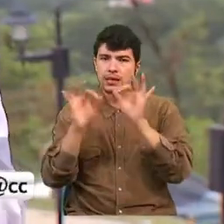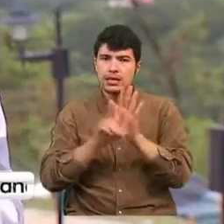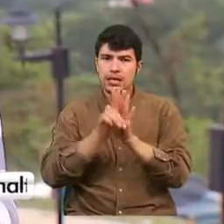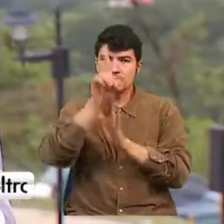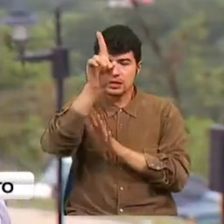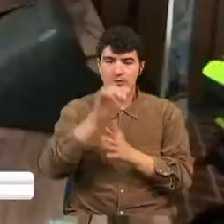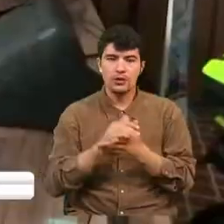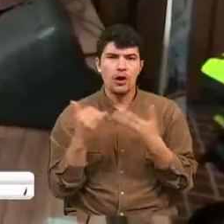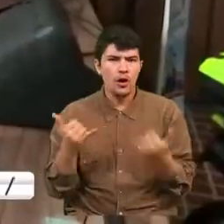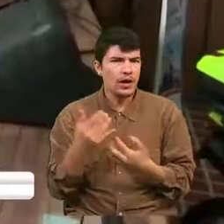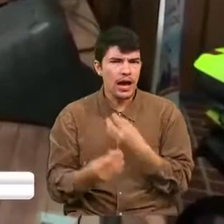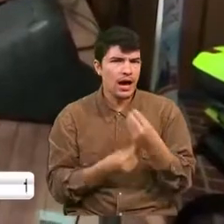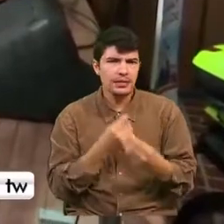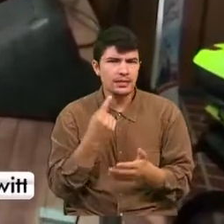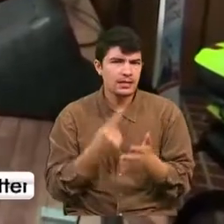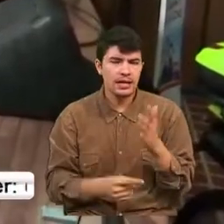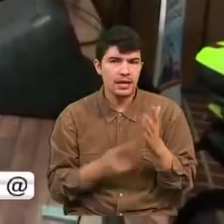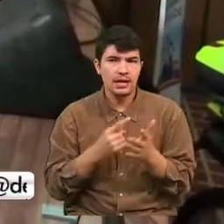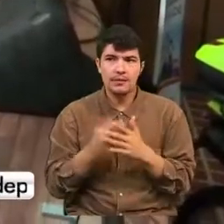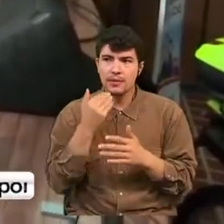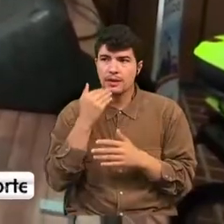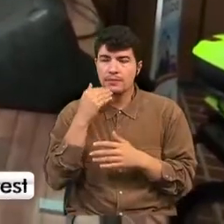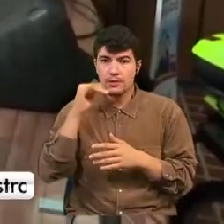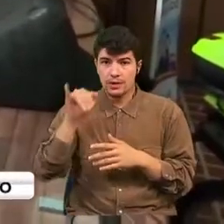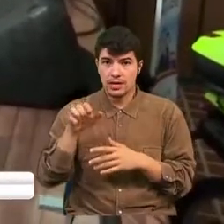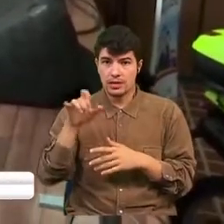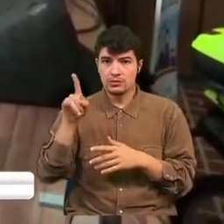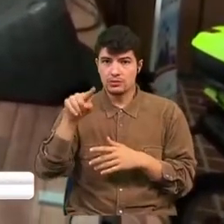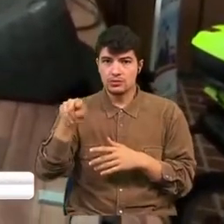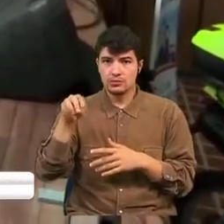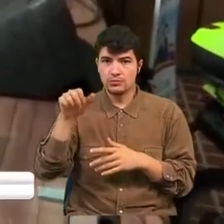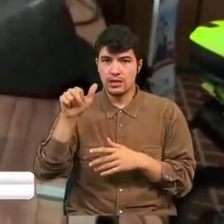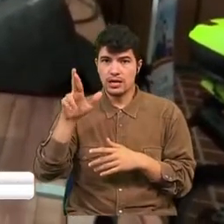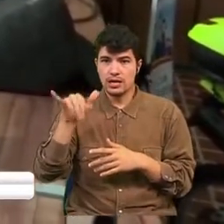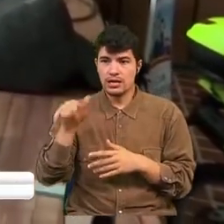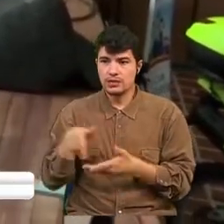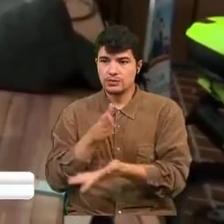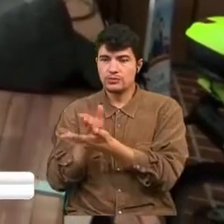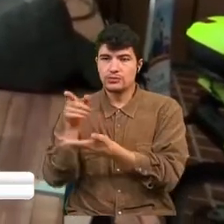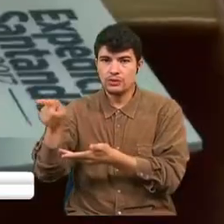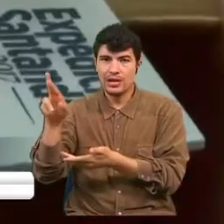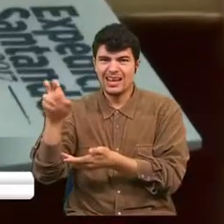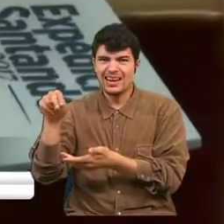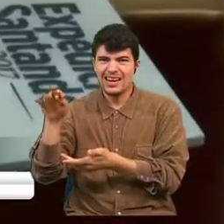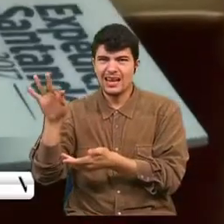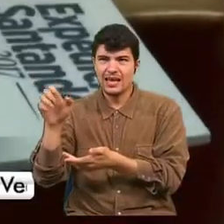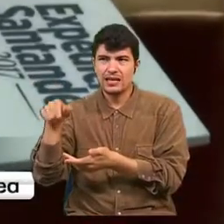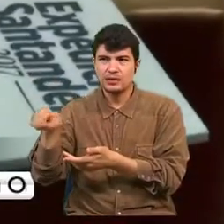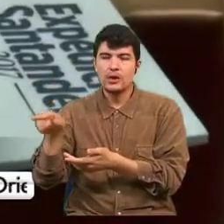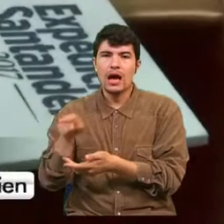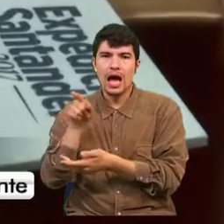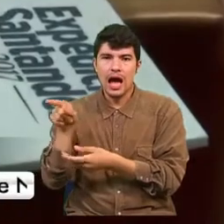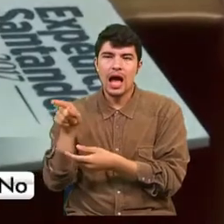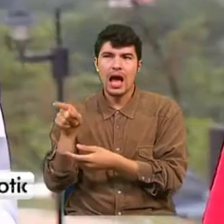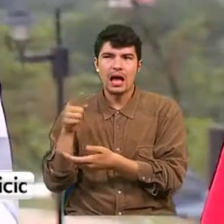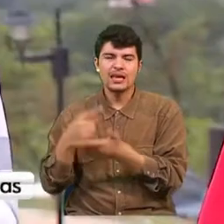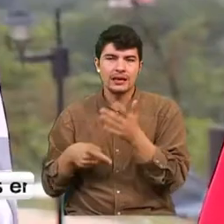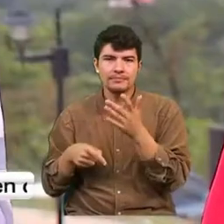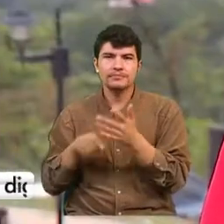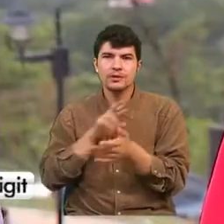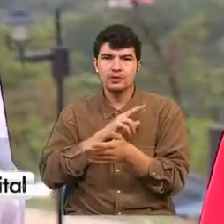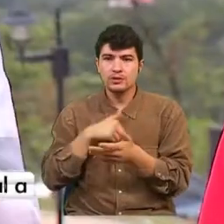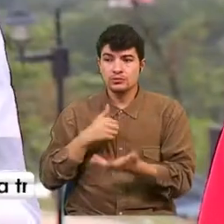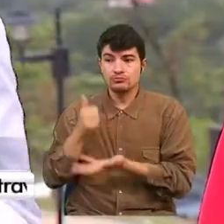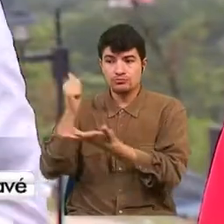haciendo hoy aquí, por ejemplo, con Jesús María hacia La Venta, que es un corregimiento de Florián, allí estamos también, movilizamos